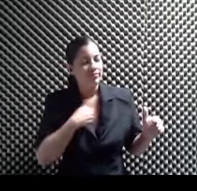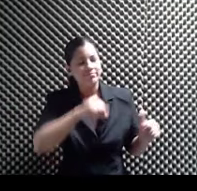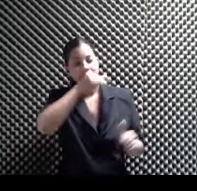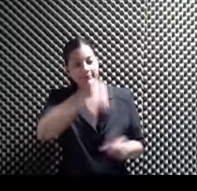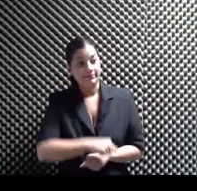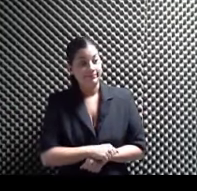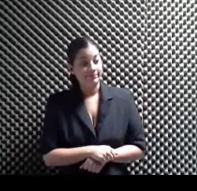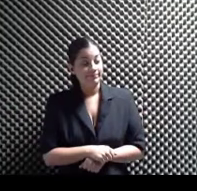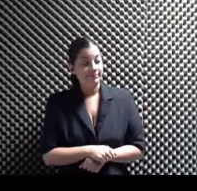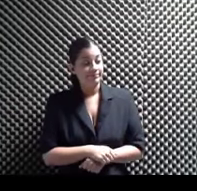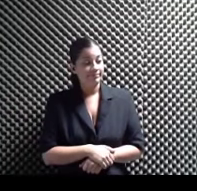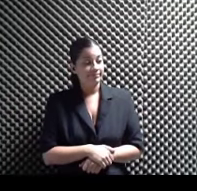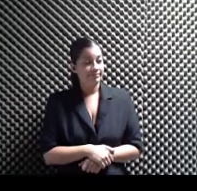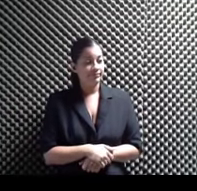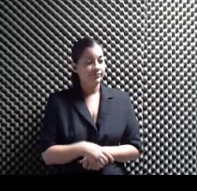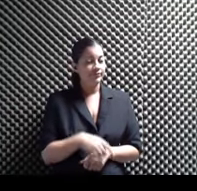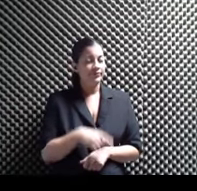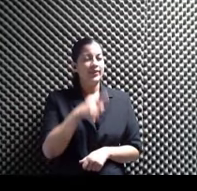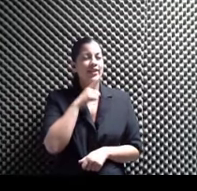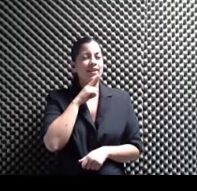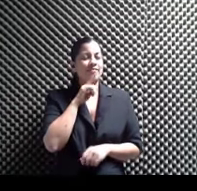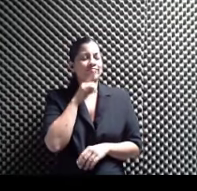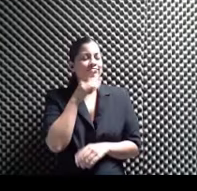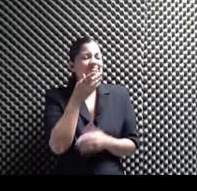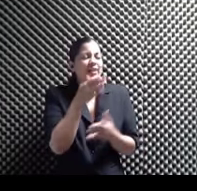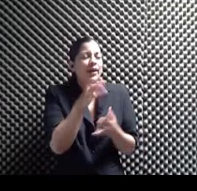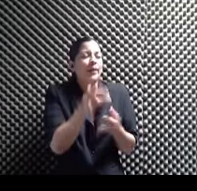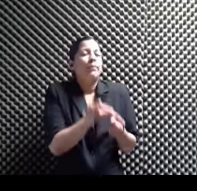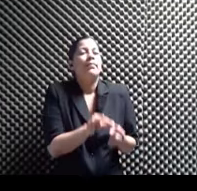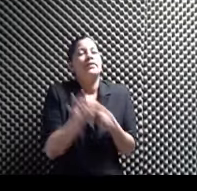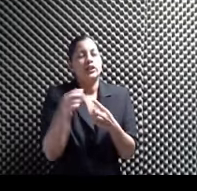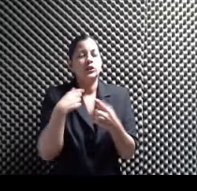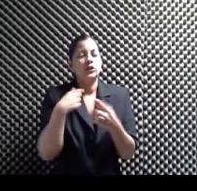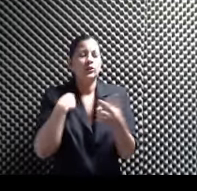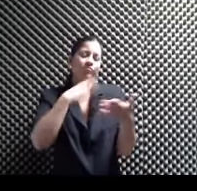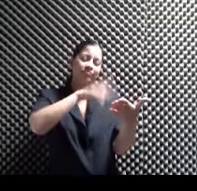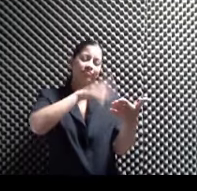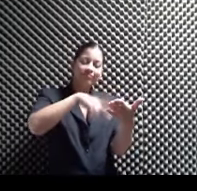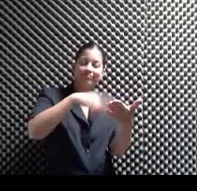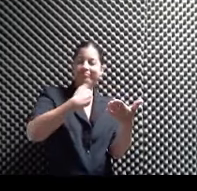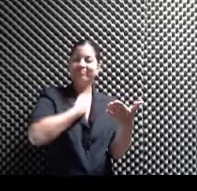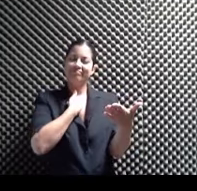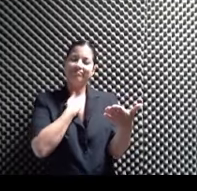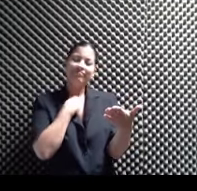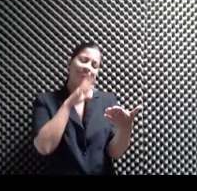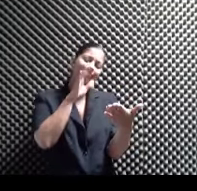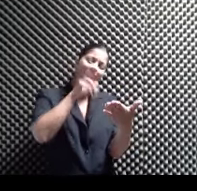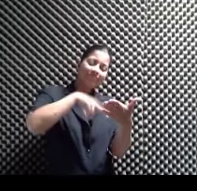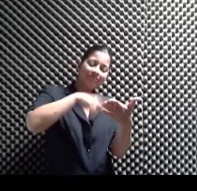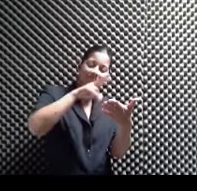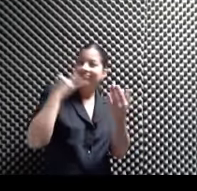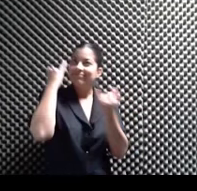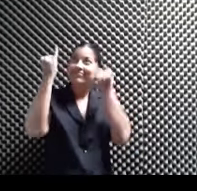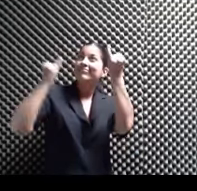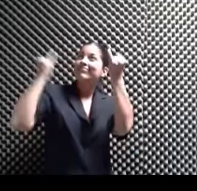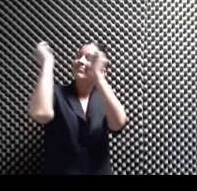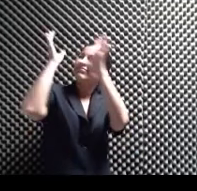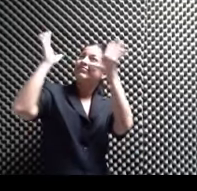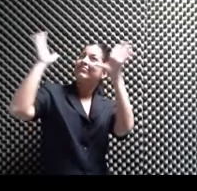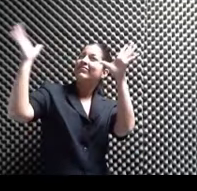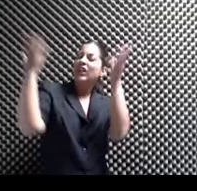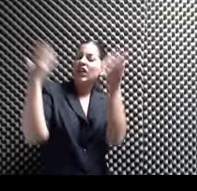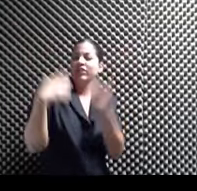La literatura La literatura tiene algo especial Cuando tú estás leyendo A tu tiempo Y tú te vas imaginando Las cosas Las cosas como a ti